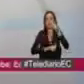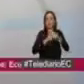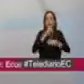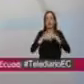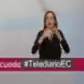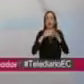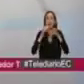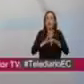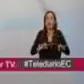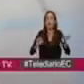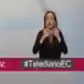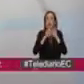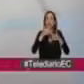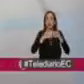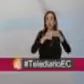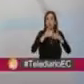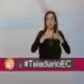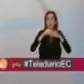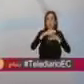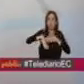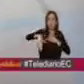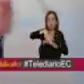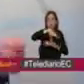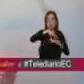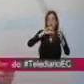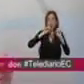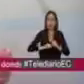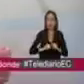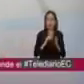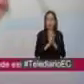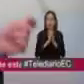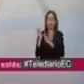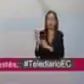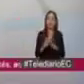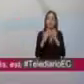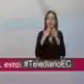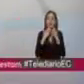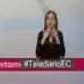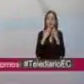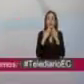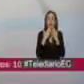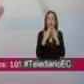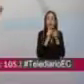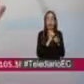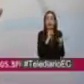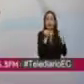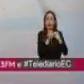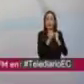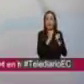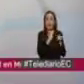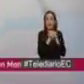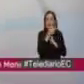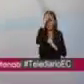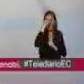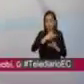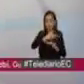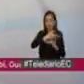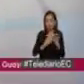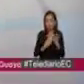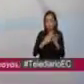con el consecuente problema que ese fallo no implica el cheque pues a comenzar ya no viene un cheque claro son falla exacta miento si